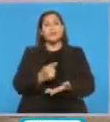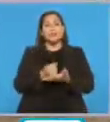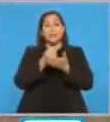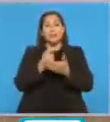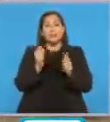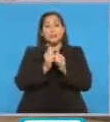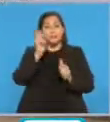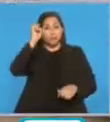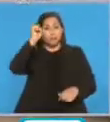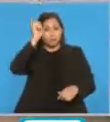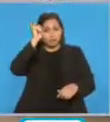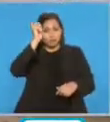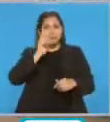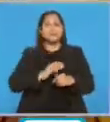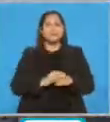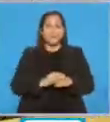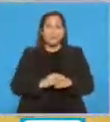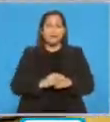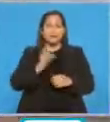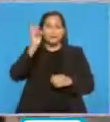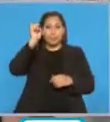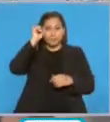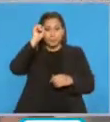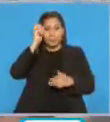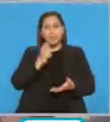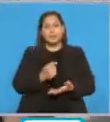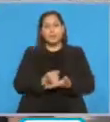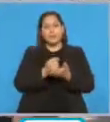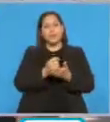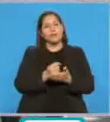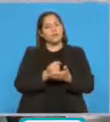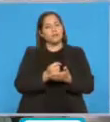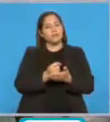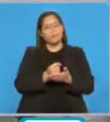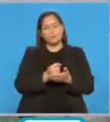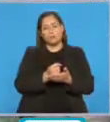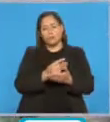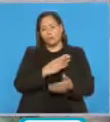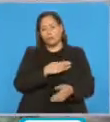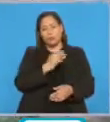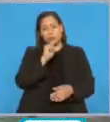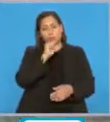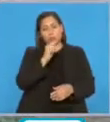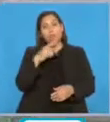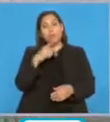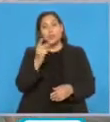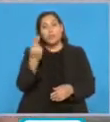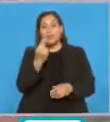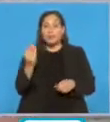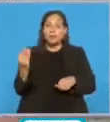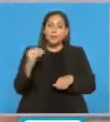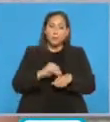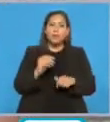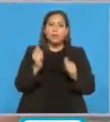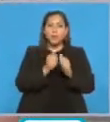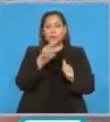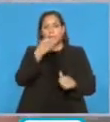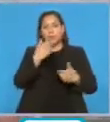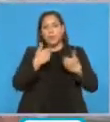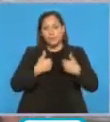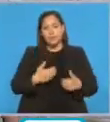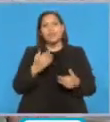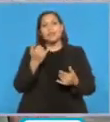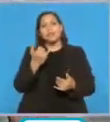con caballos? Bueno, la equinoterapia pues es buena, pero la tenemos que combinar con medicina física y